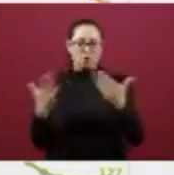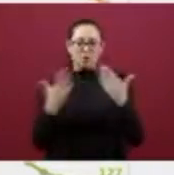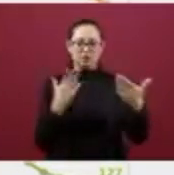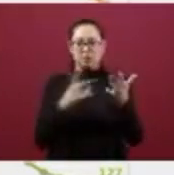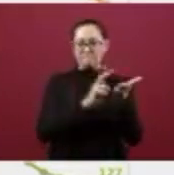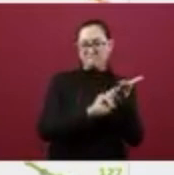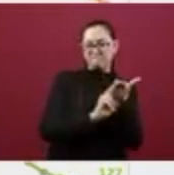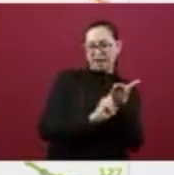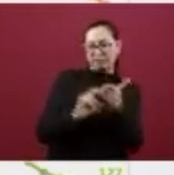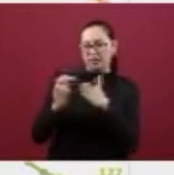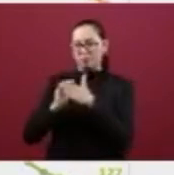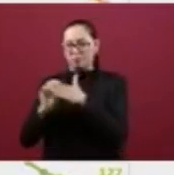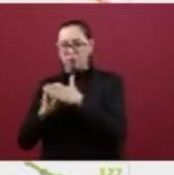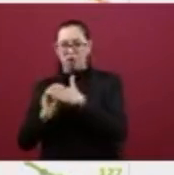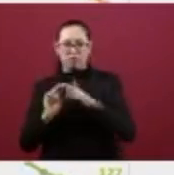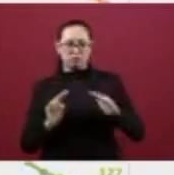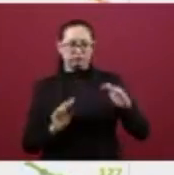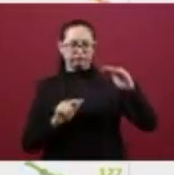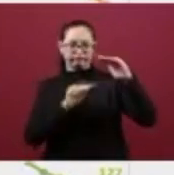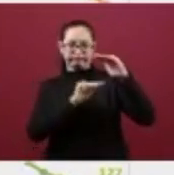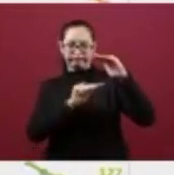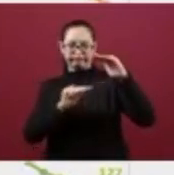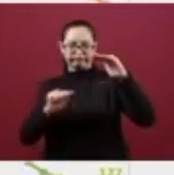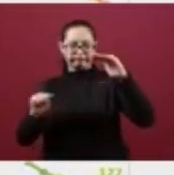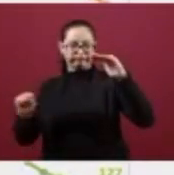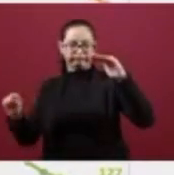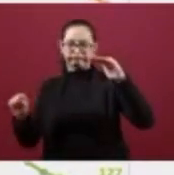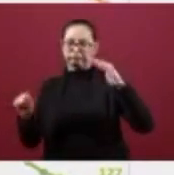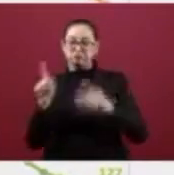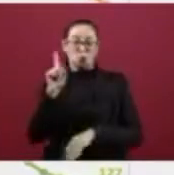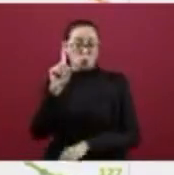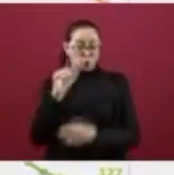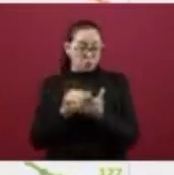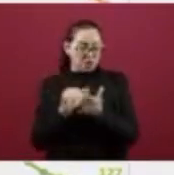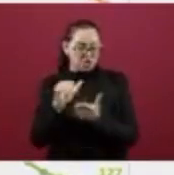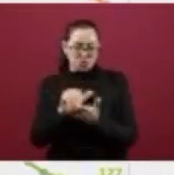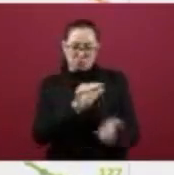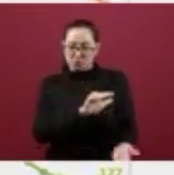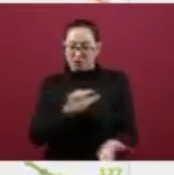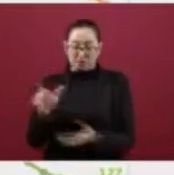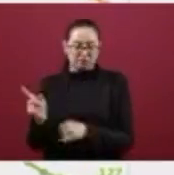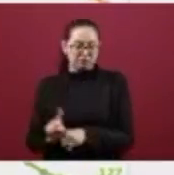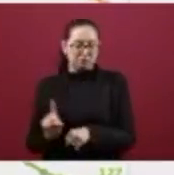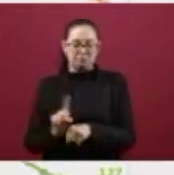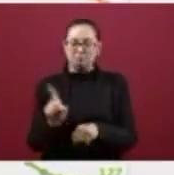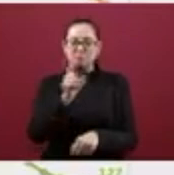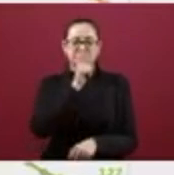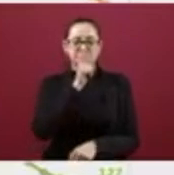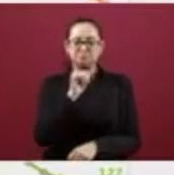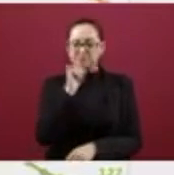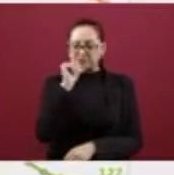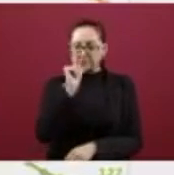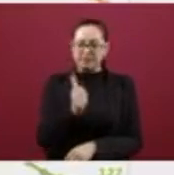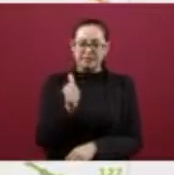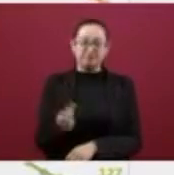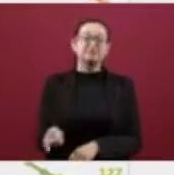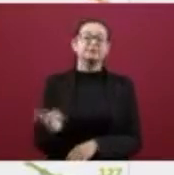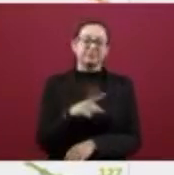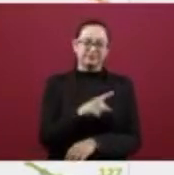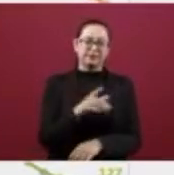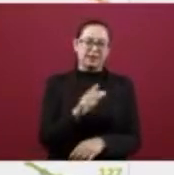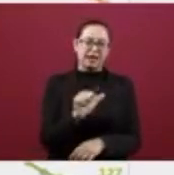mejor momento Cumalozap no llegó al millón de barriles diarios, en tanto que Cantarell